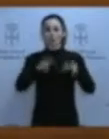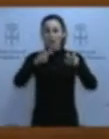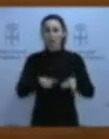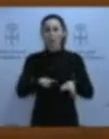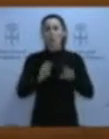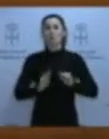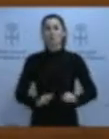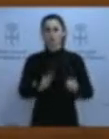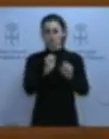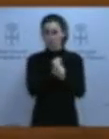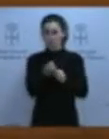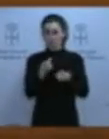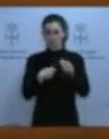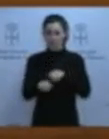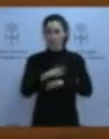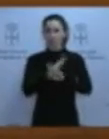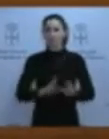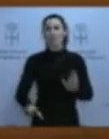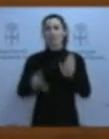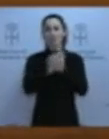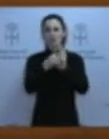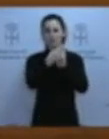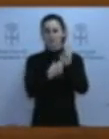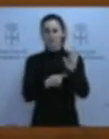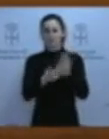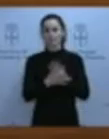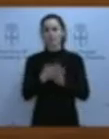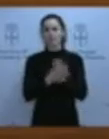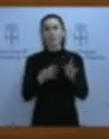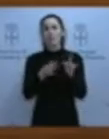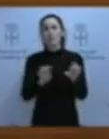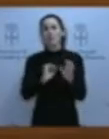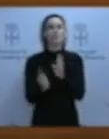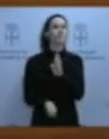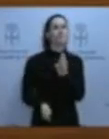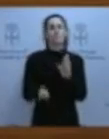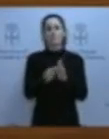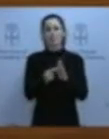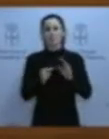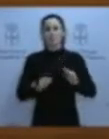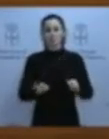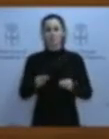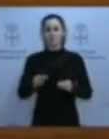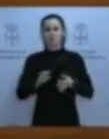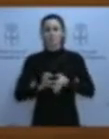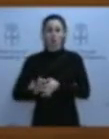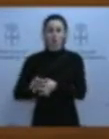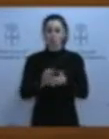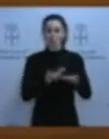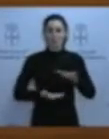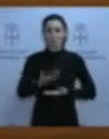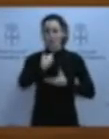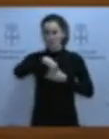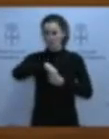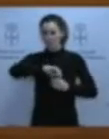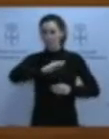comercial. En esta ley se hace referencia al principio de cooperación interadministrativa y también